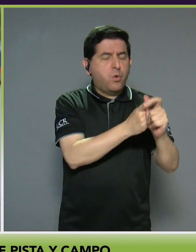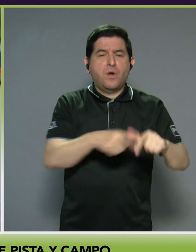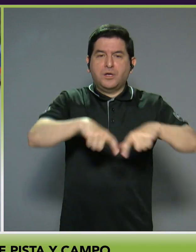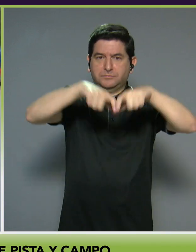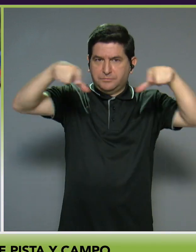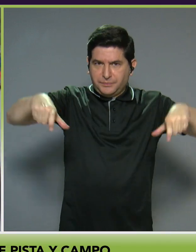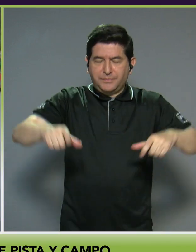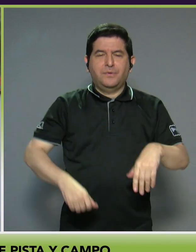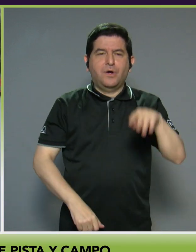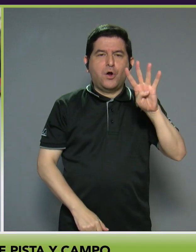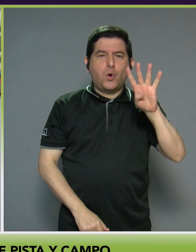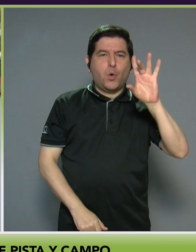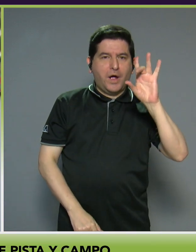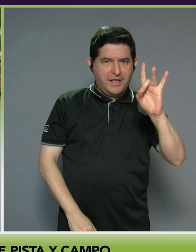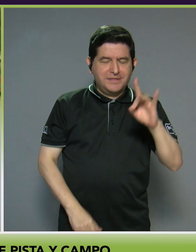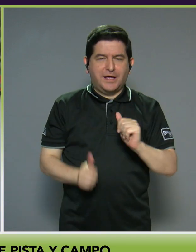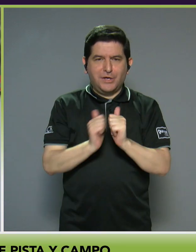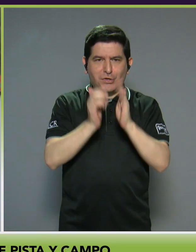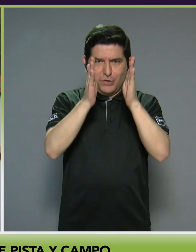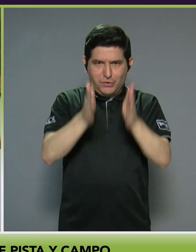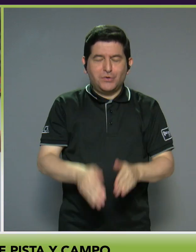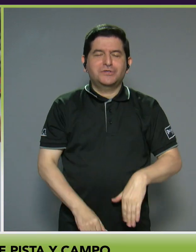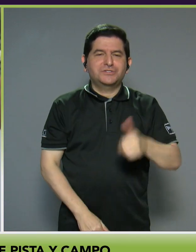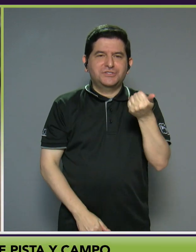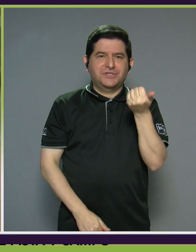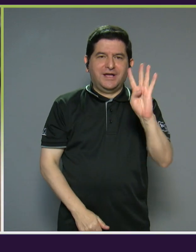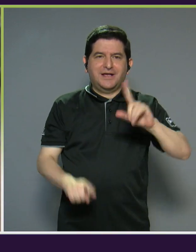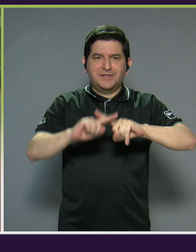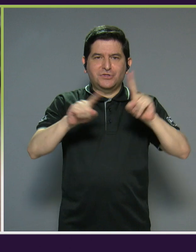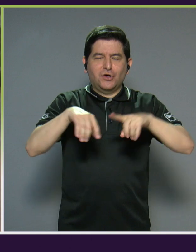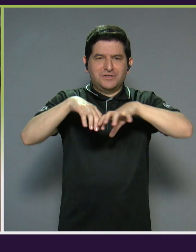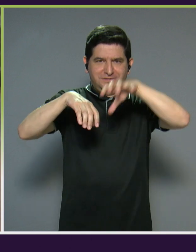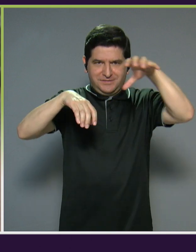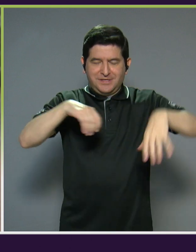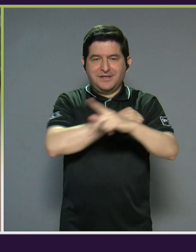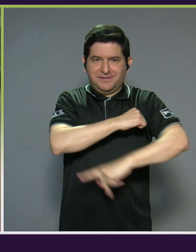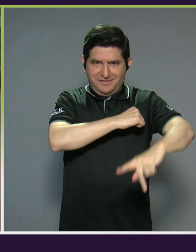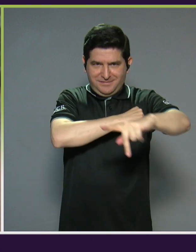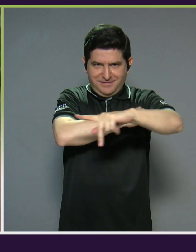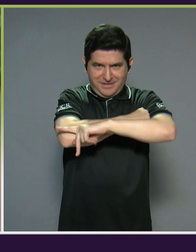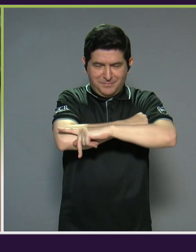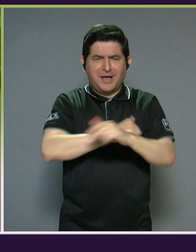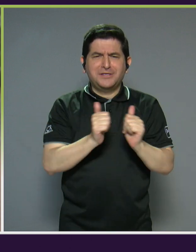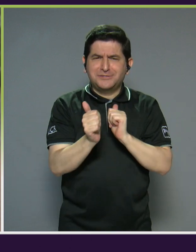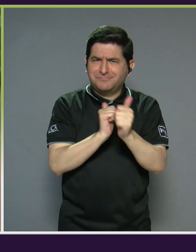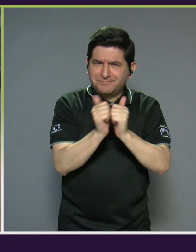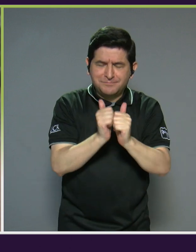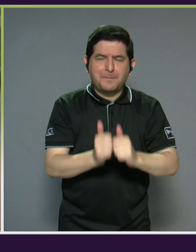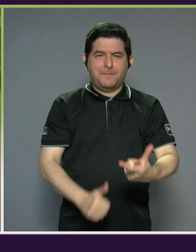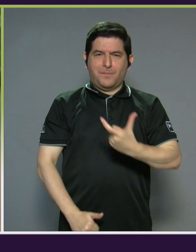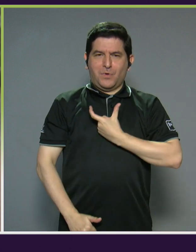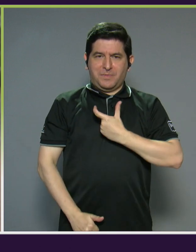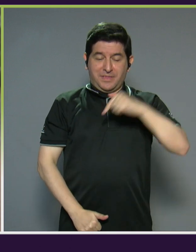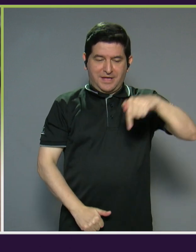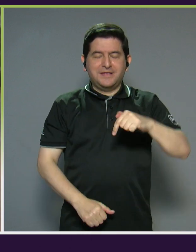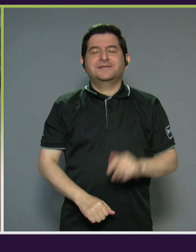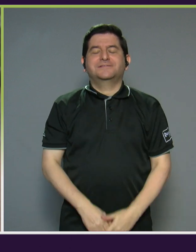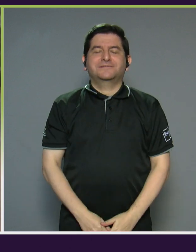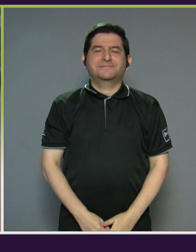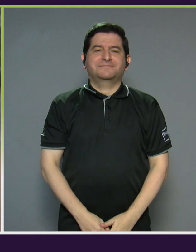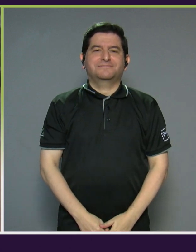en donde 48 atletas de 14 distintos cantones del país compiten por medallas en esta